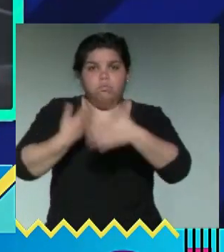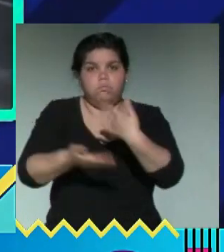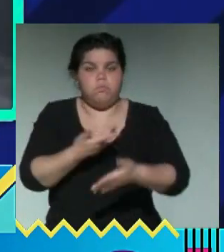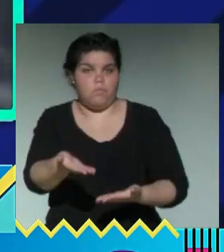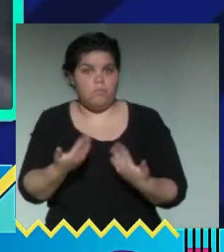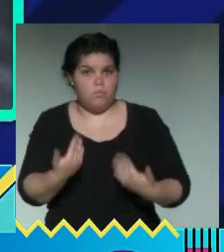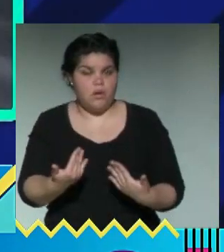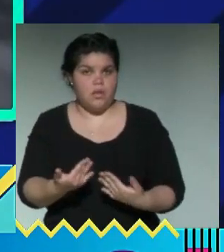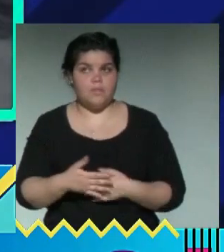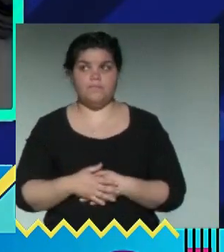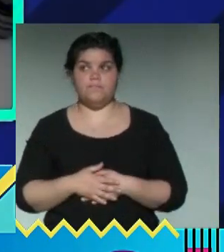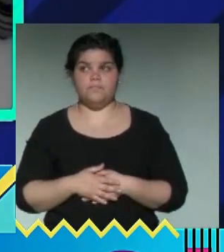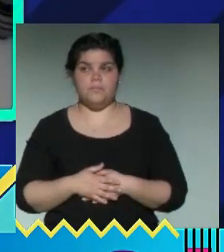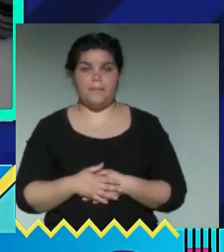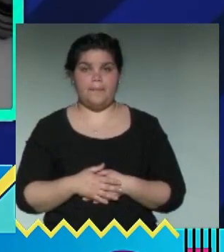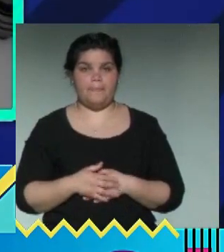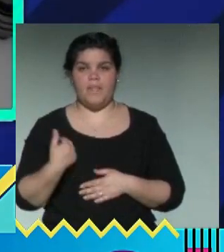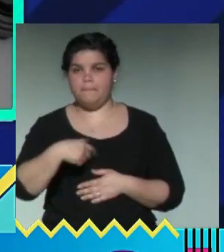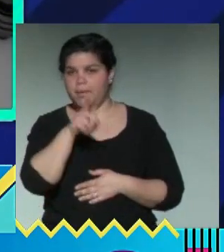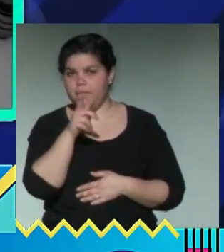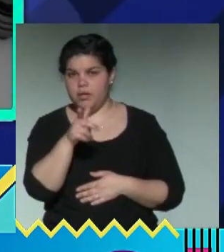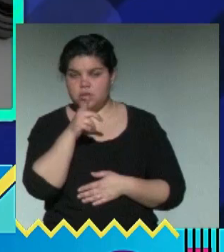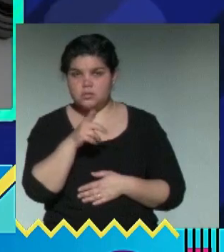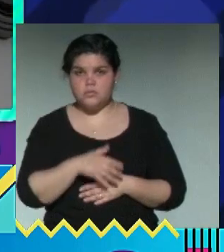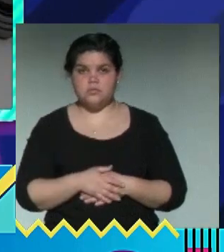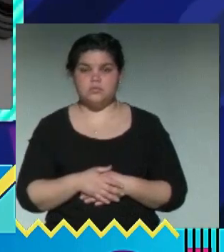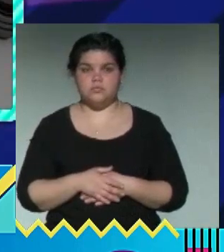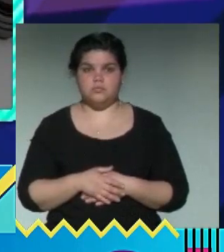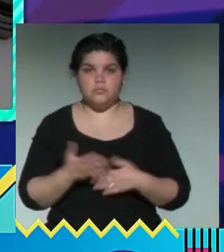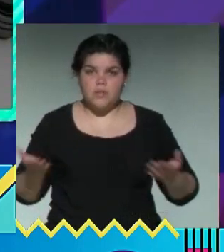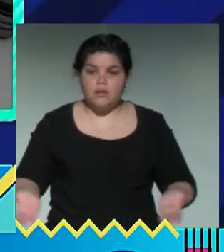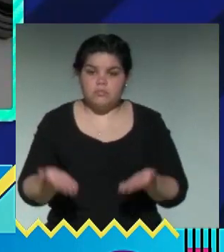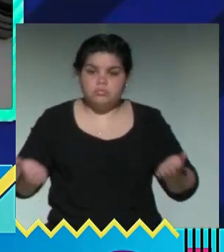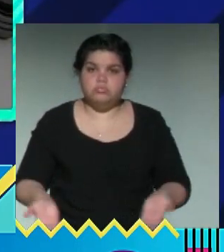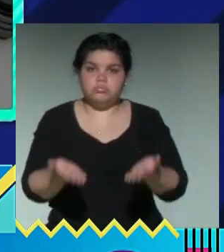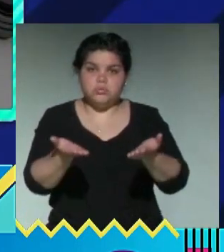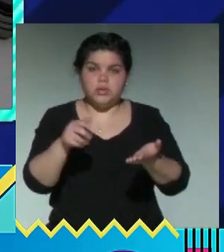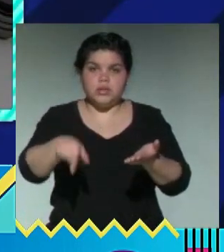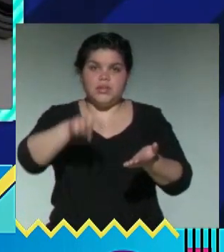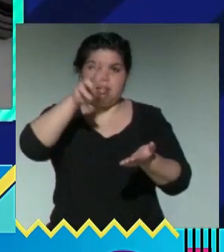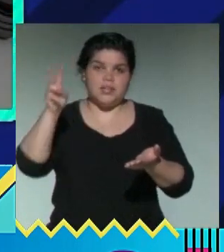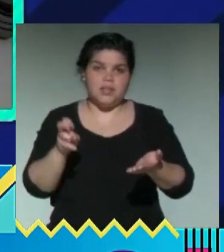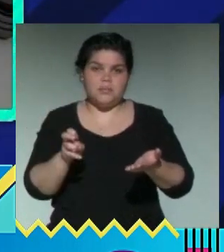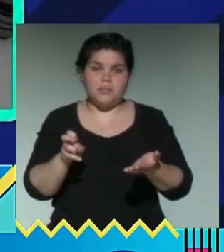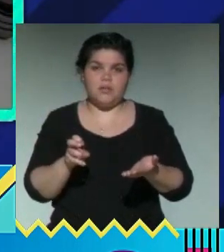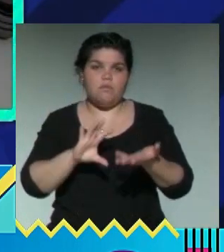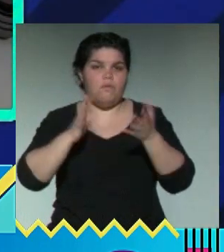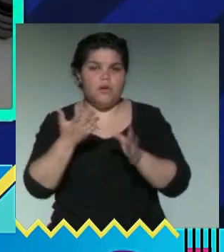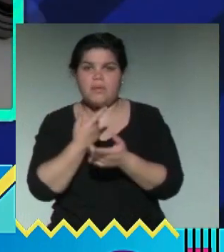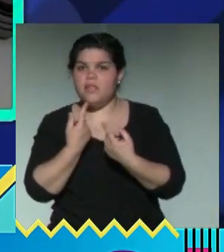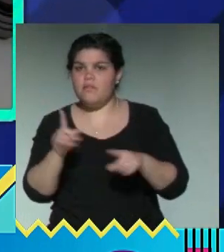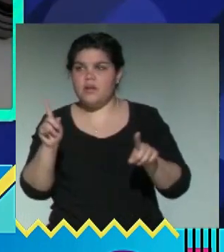un absurdo, yo creo, el hecho de poder impulsar o poder apostar a esta otra forma porque también es algo